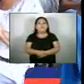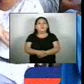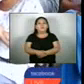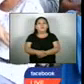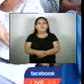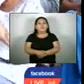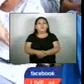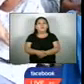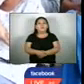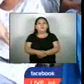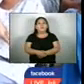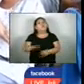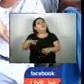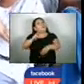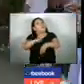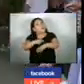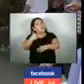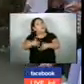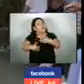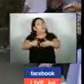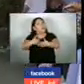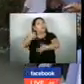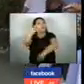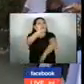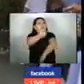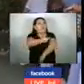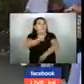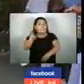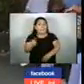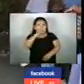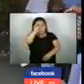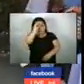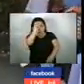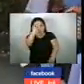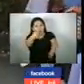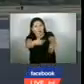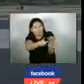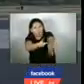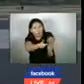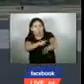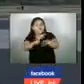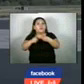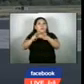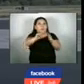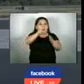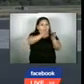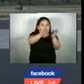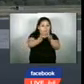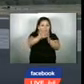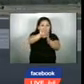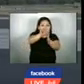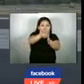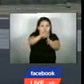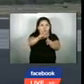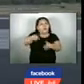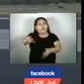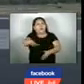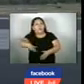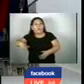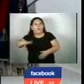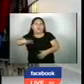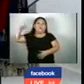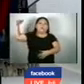Y mientras avanzaba el plan de vacunación para el personal de primera línea, como parte de la primera fase en el aeropuerto Monseñor